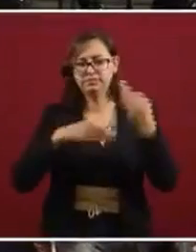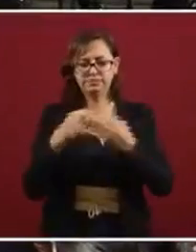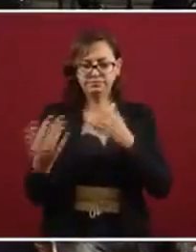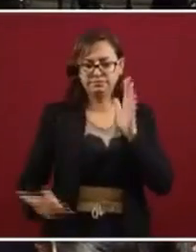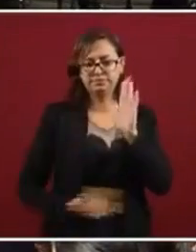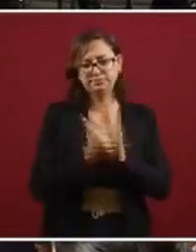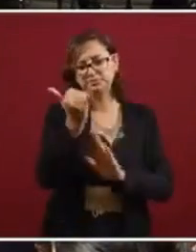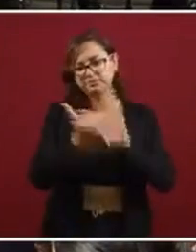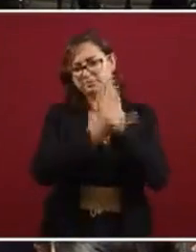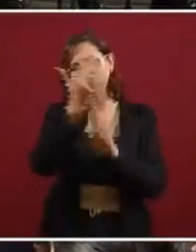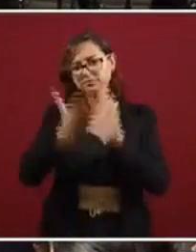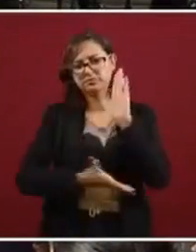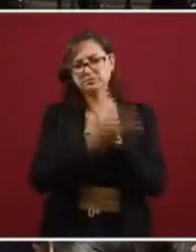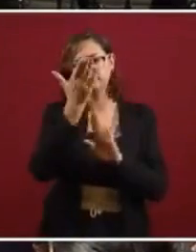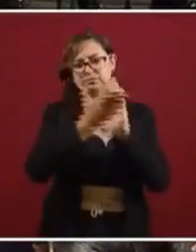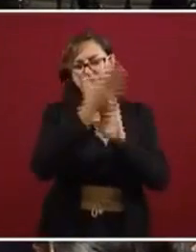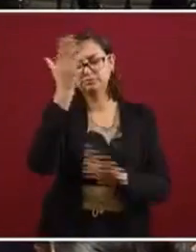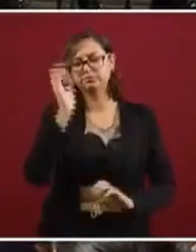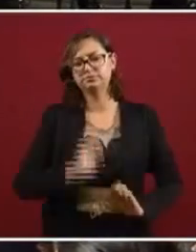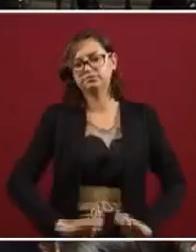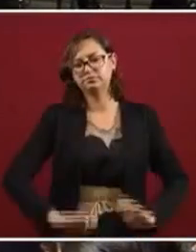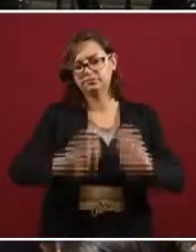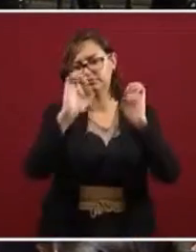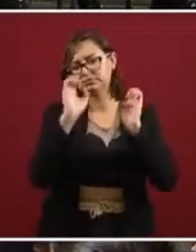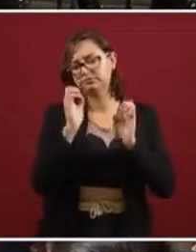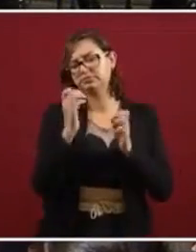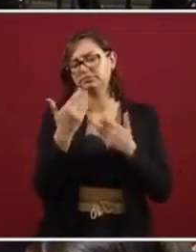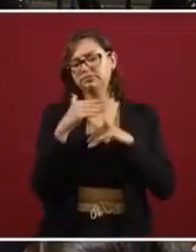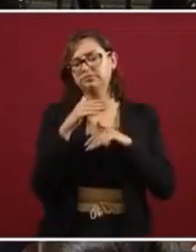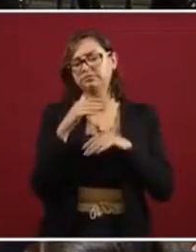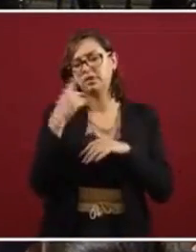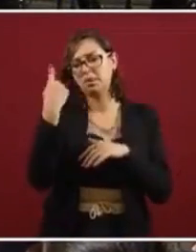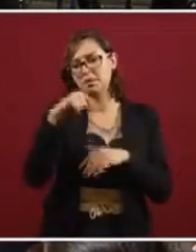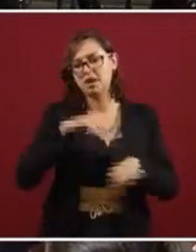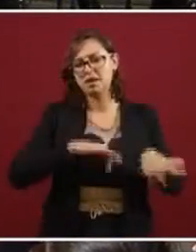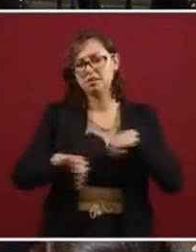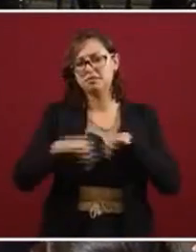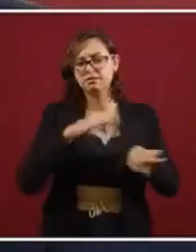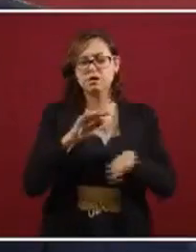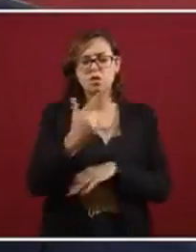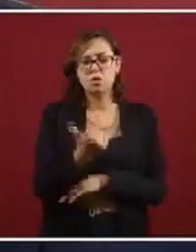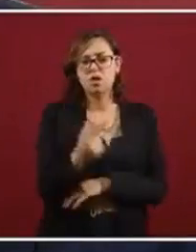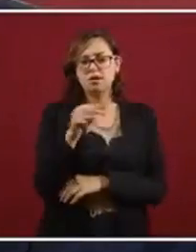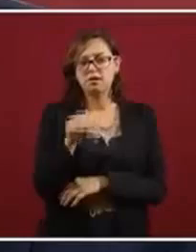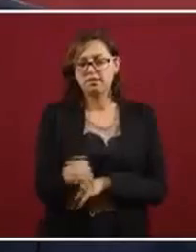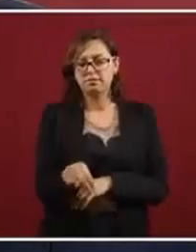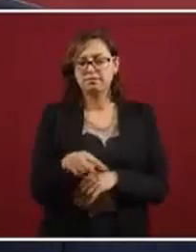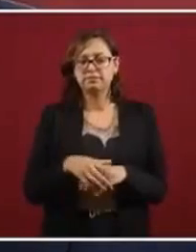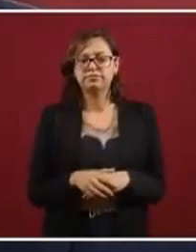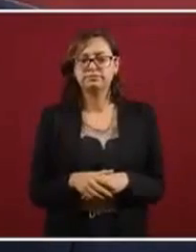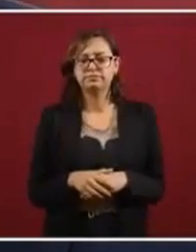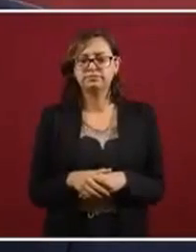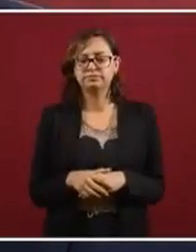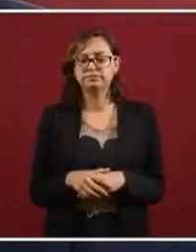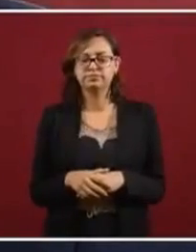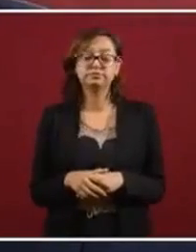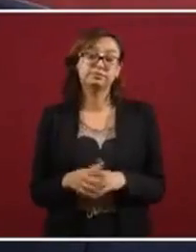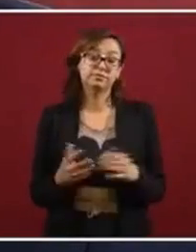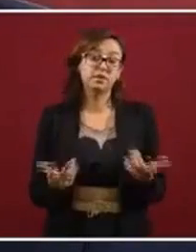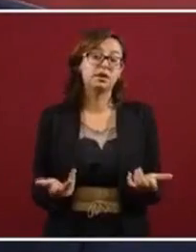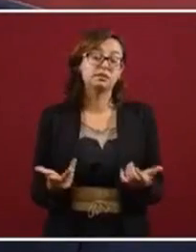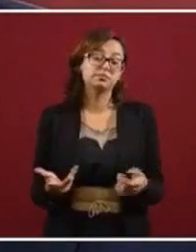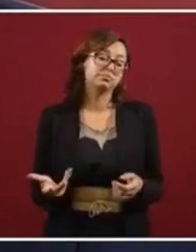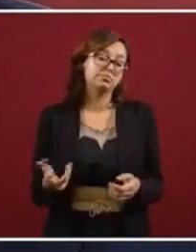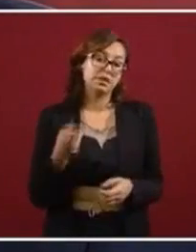instalaciones para la guardia nacional en general es mayor el